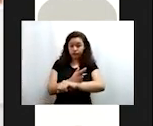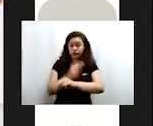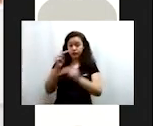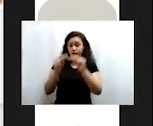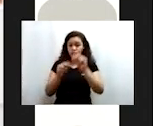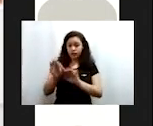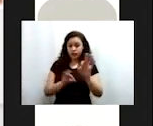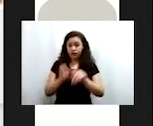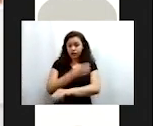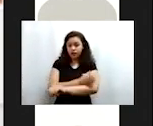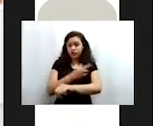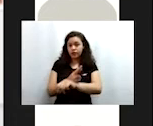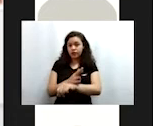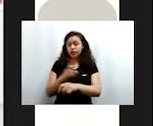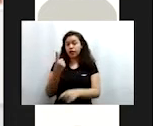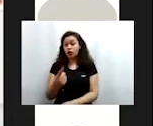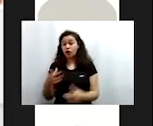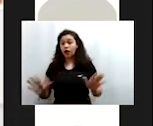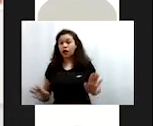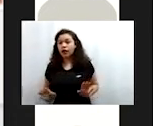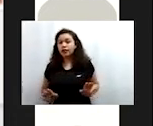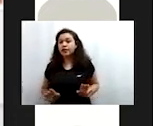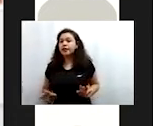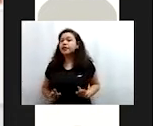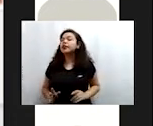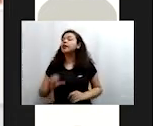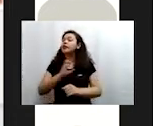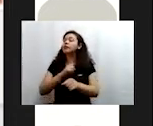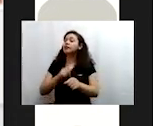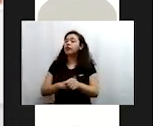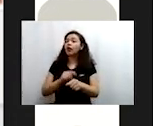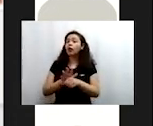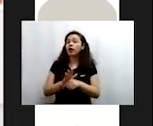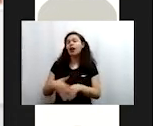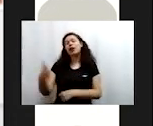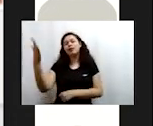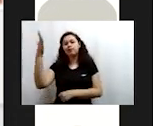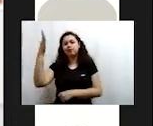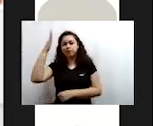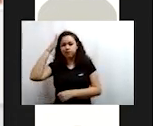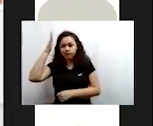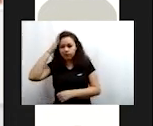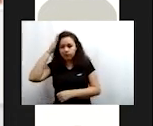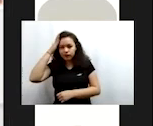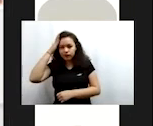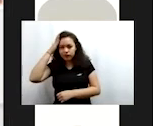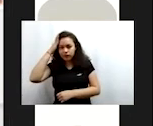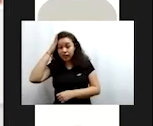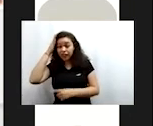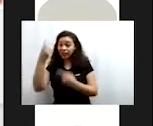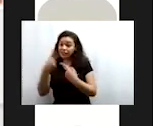debe poseer una característica muy peculiar, que es la de liderazgo, que es diferente a ser jefe.